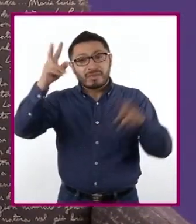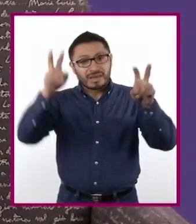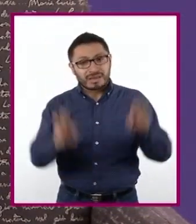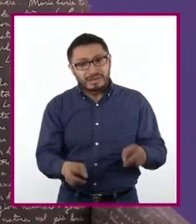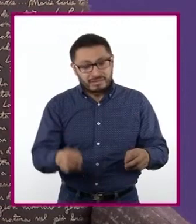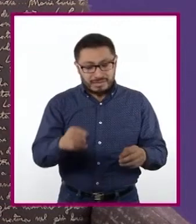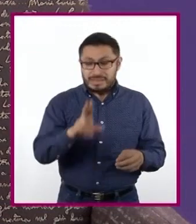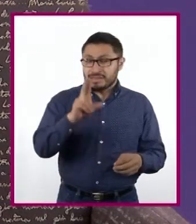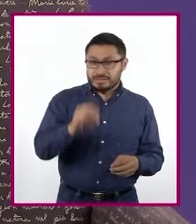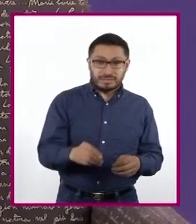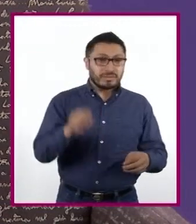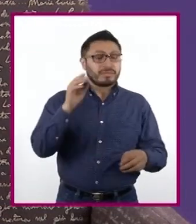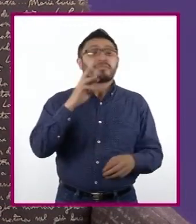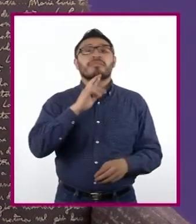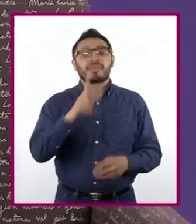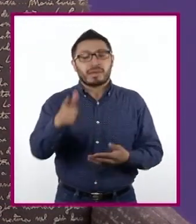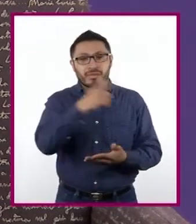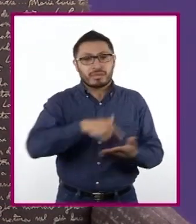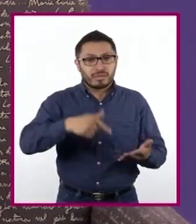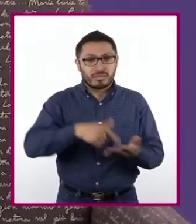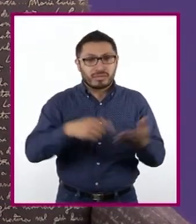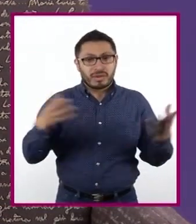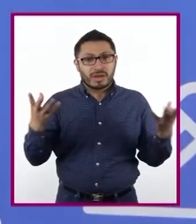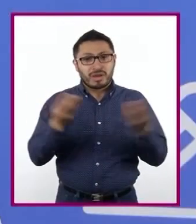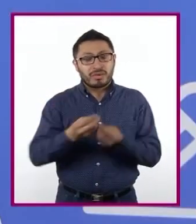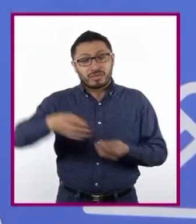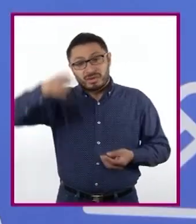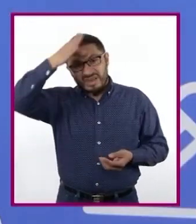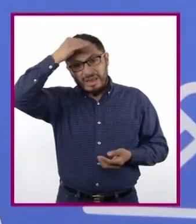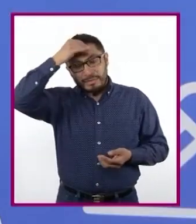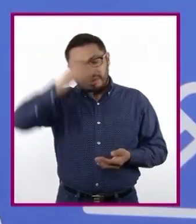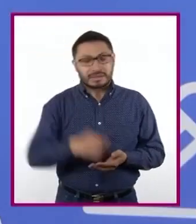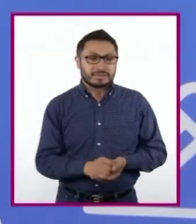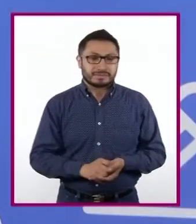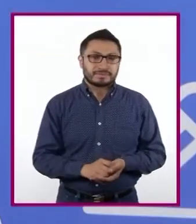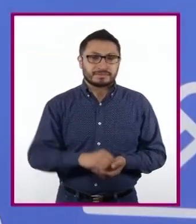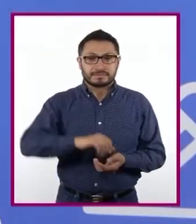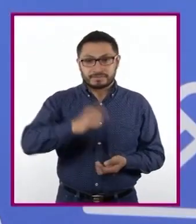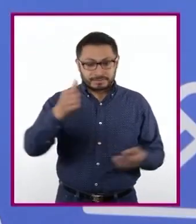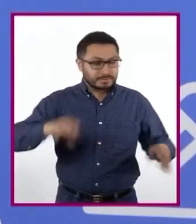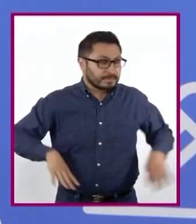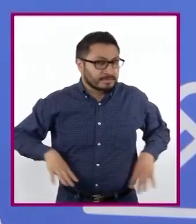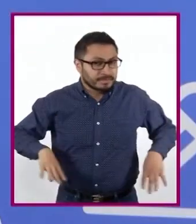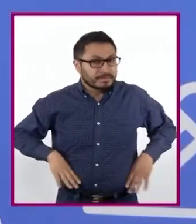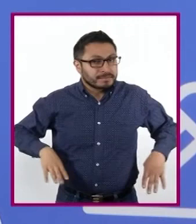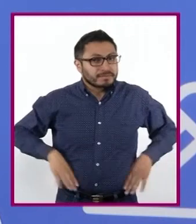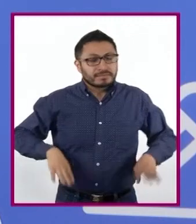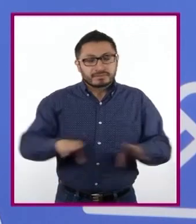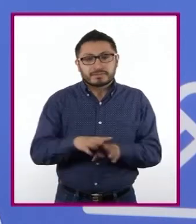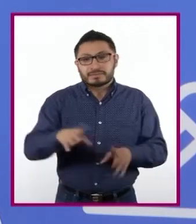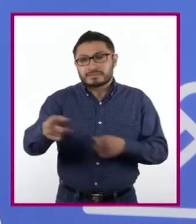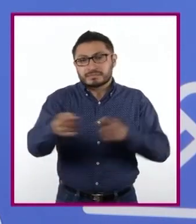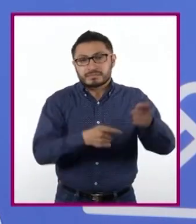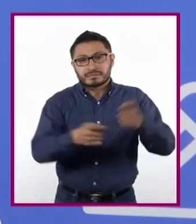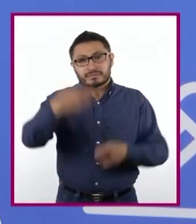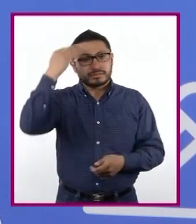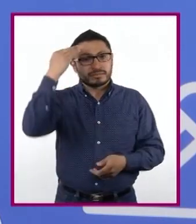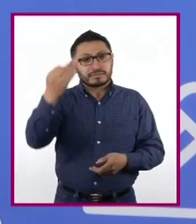más bien un espacio de formación de conocimiento. Otro aspecto esencial es el manejo del